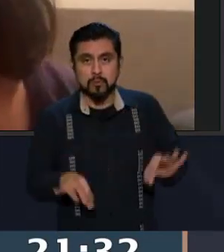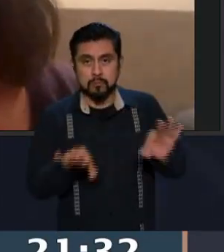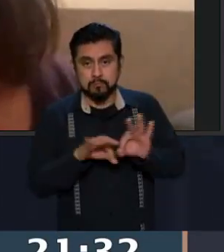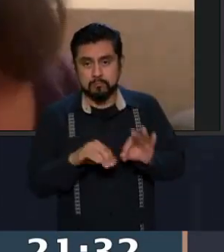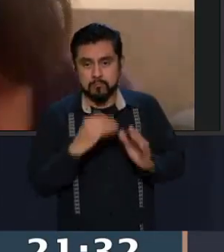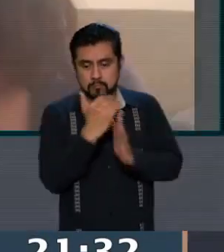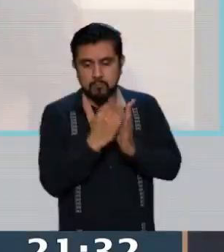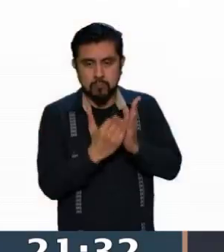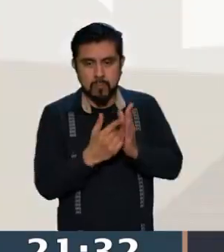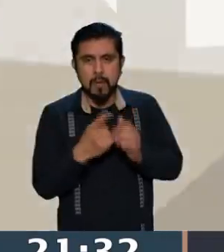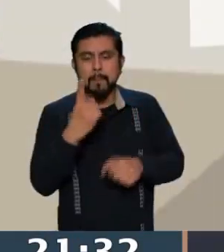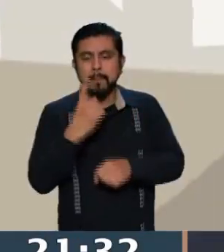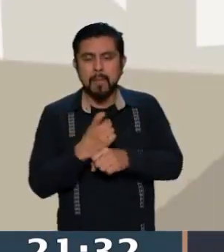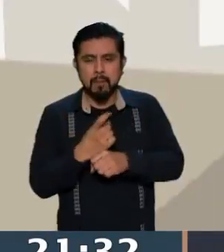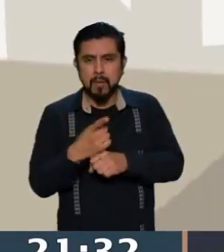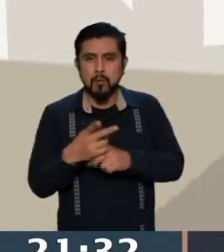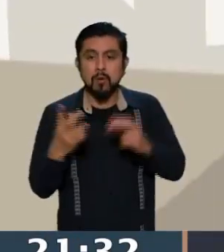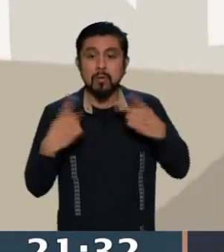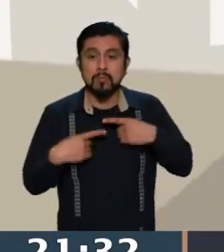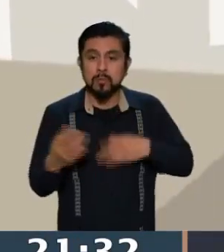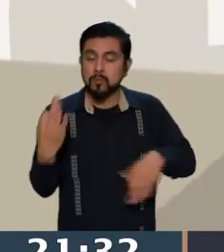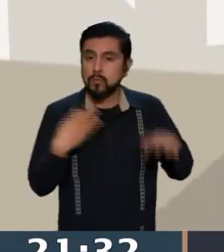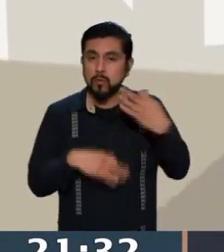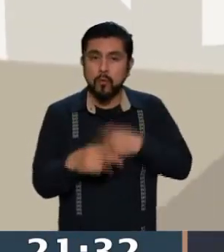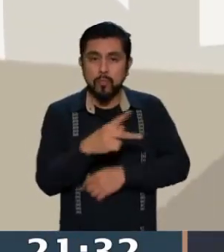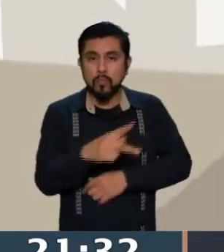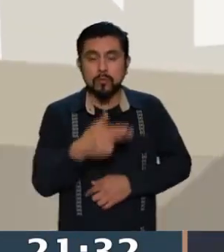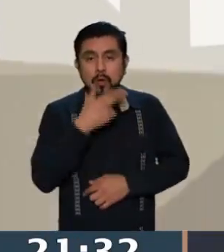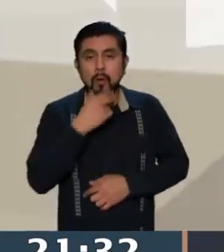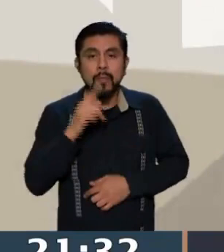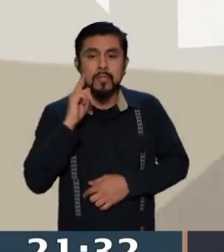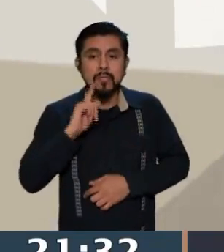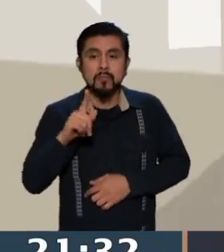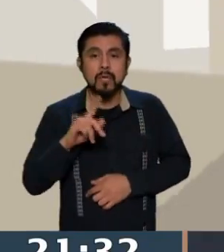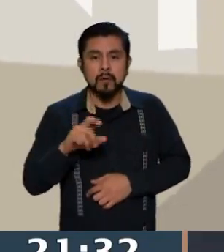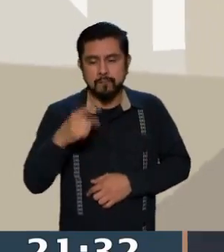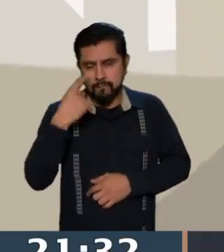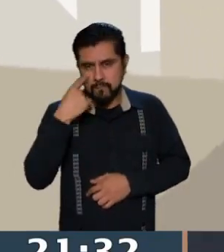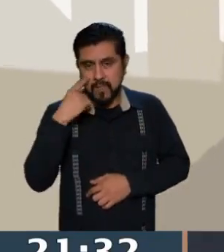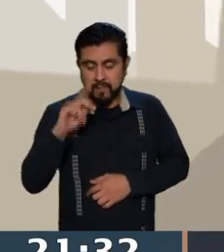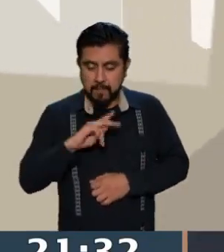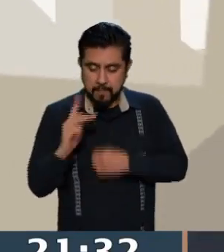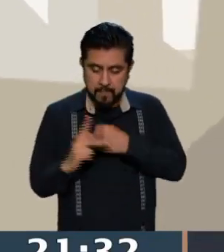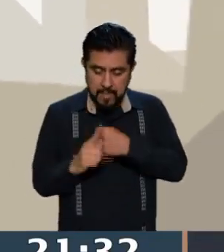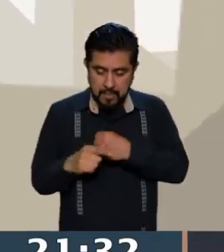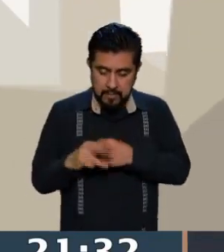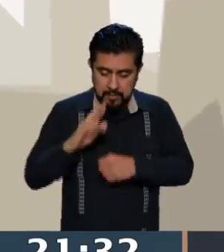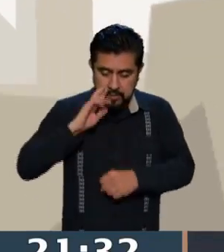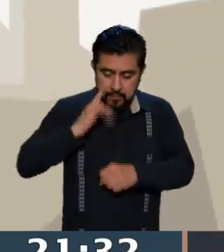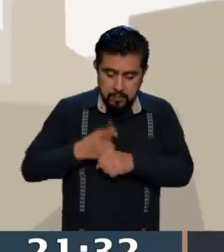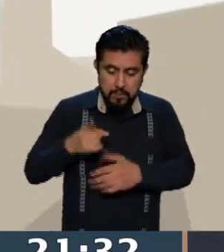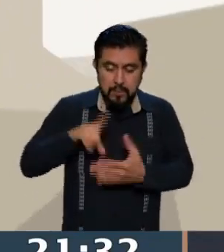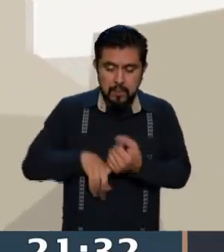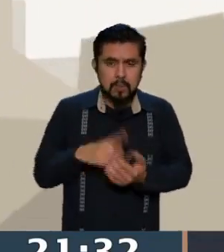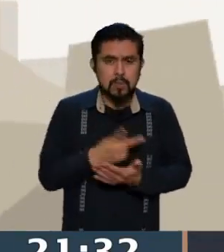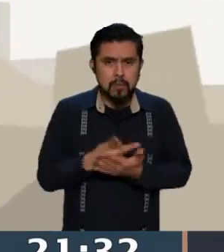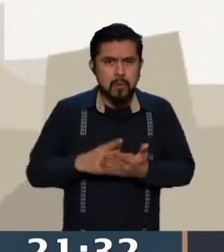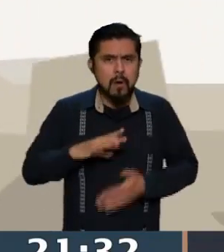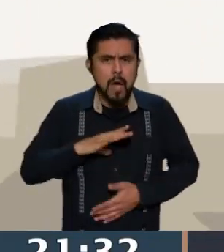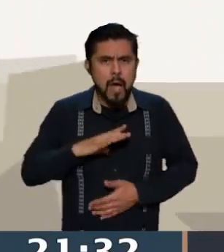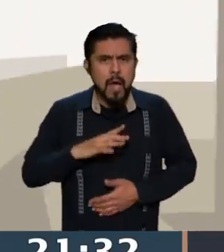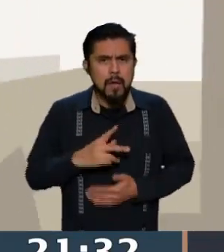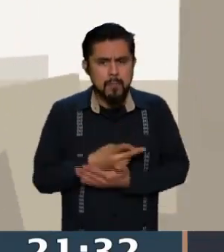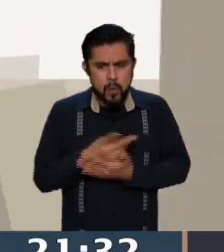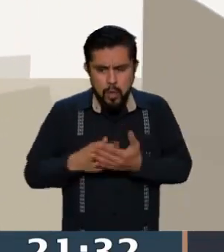ver primero, que la gente entienda y entendamos todos que todo país responsable tiene programas sociales,